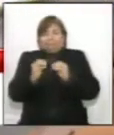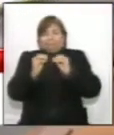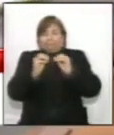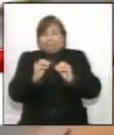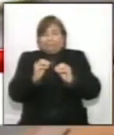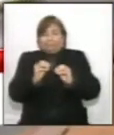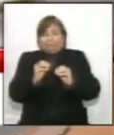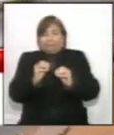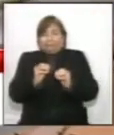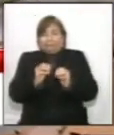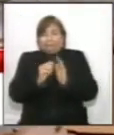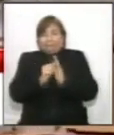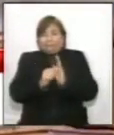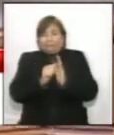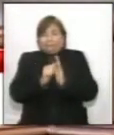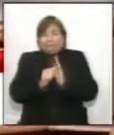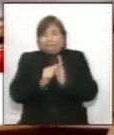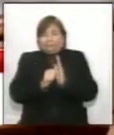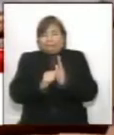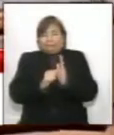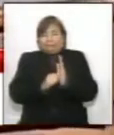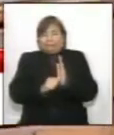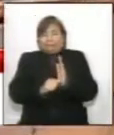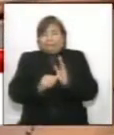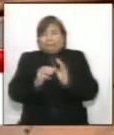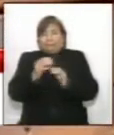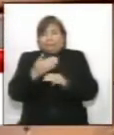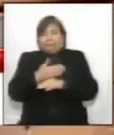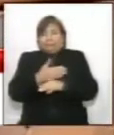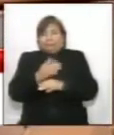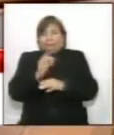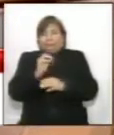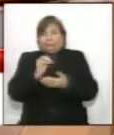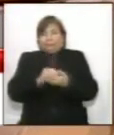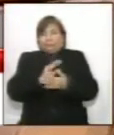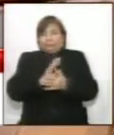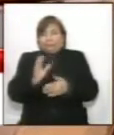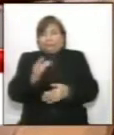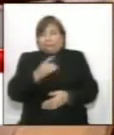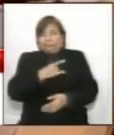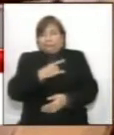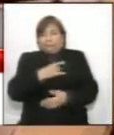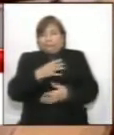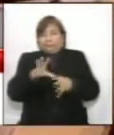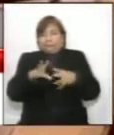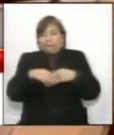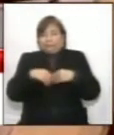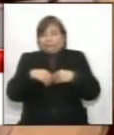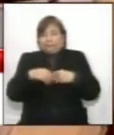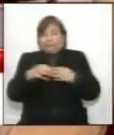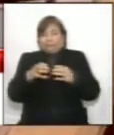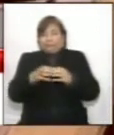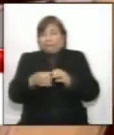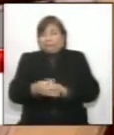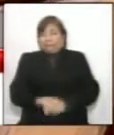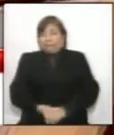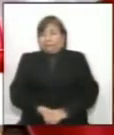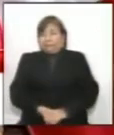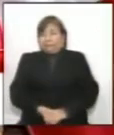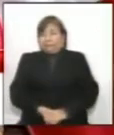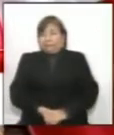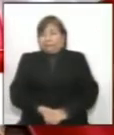en agenda hasta ahora la moratoria para no crearse más universidades si ya se aprobó la comisión hace tiempo? La reunión del